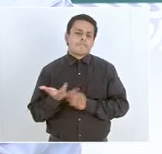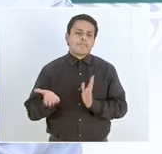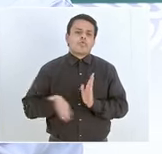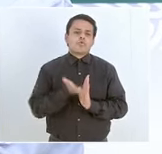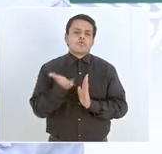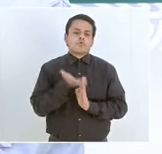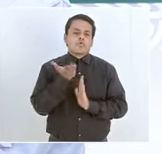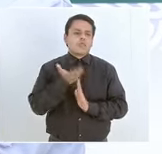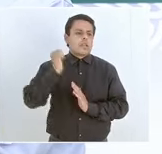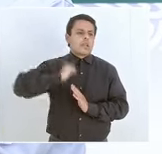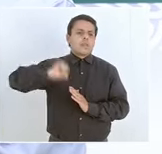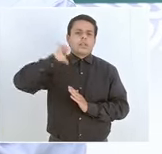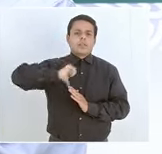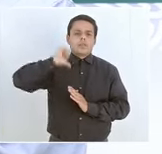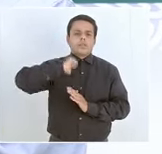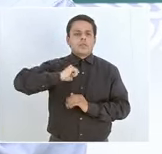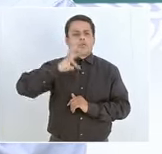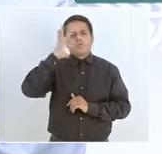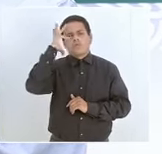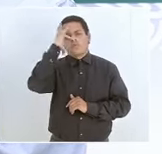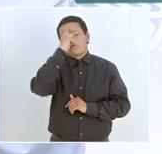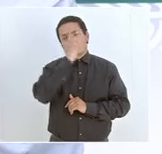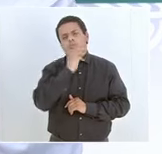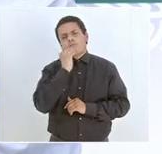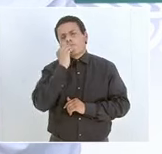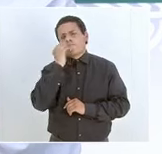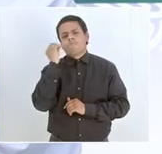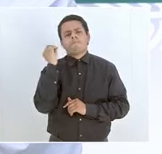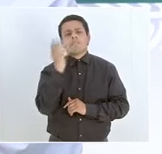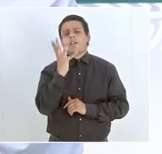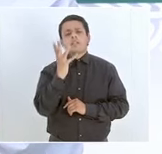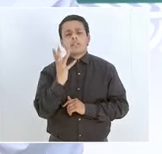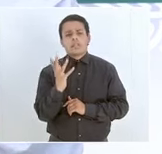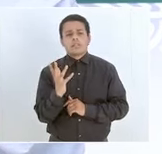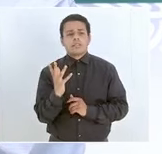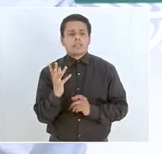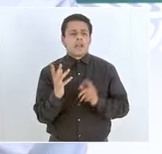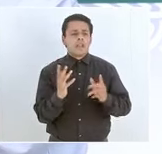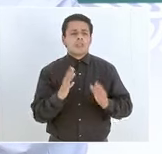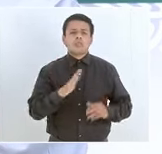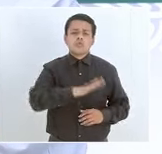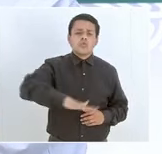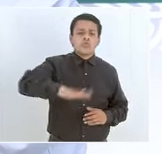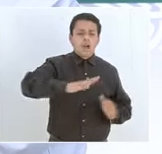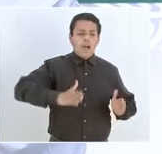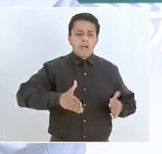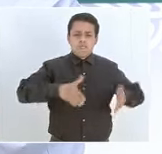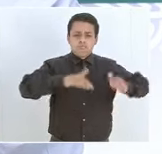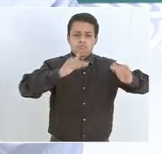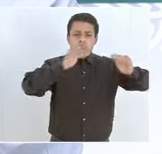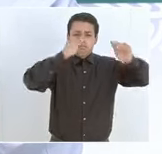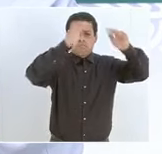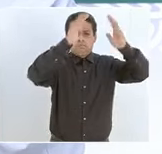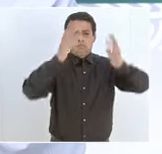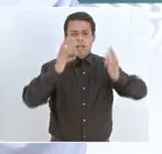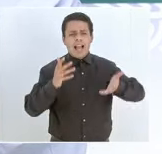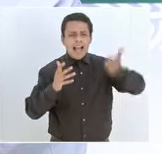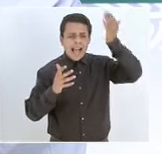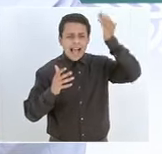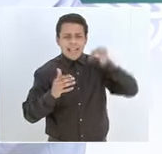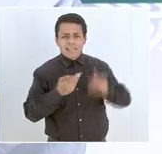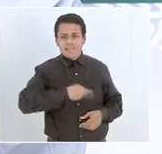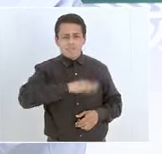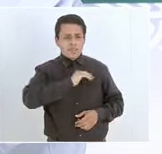construcciones coloniales bellísimas y también zonas arqueológicas de la época